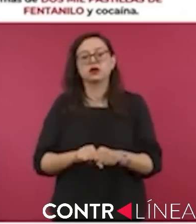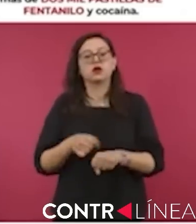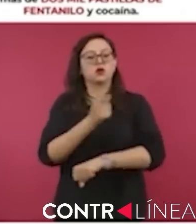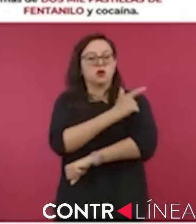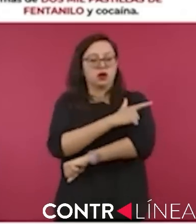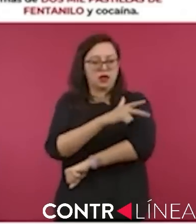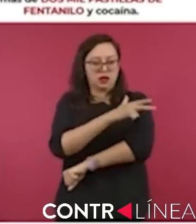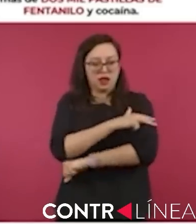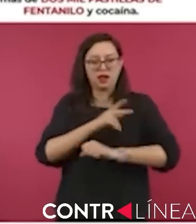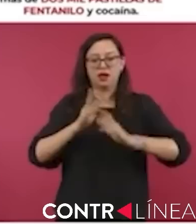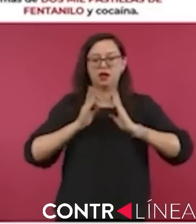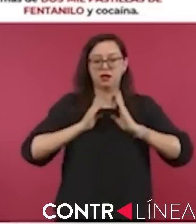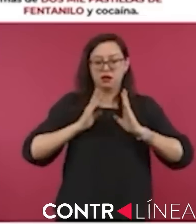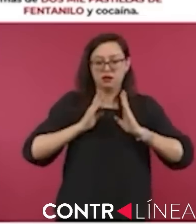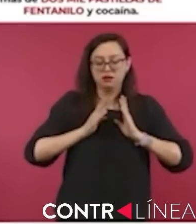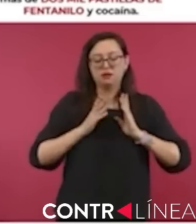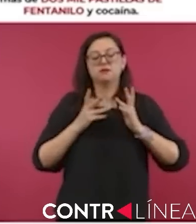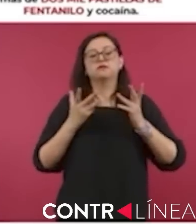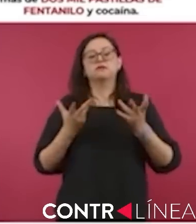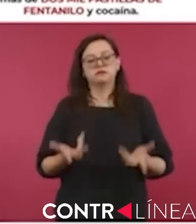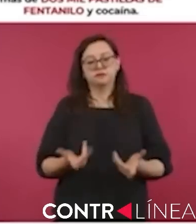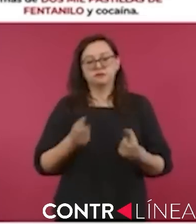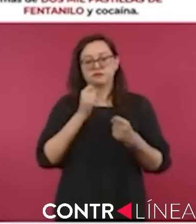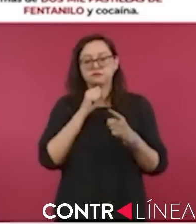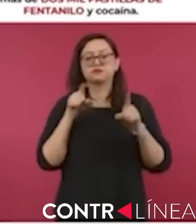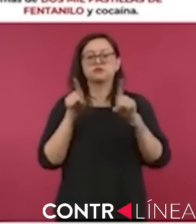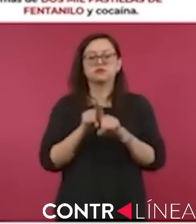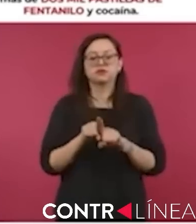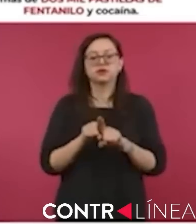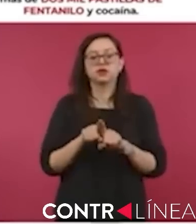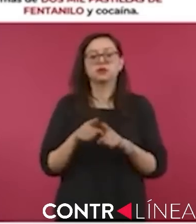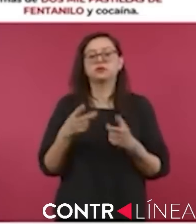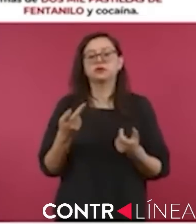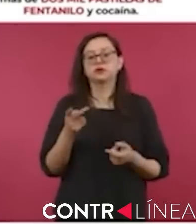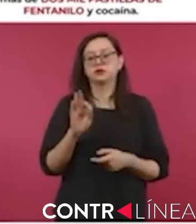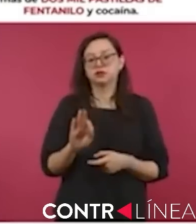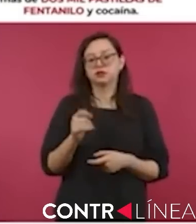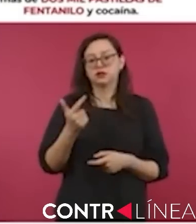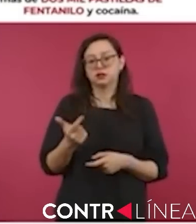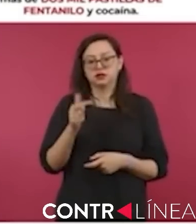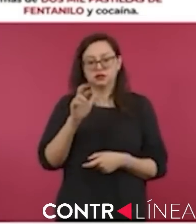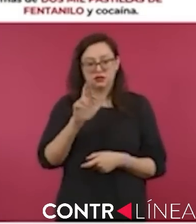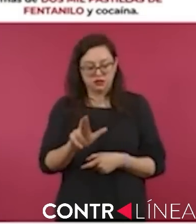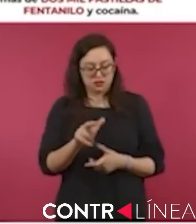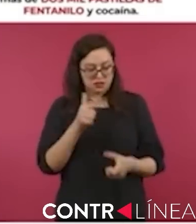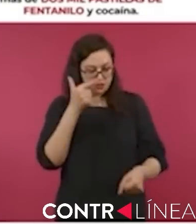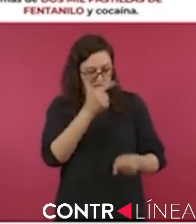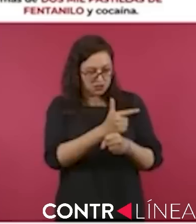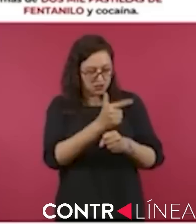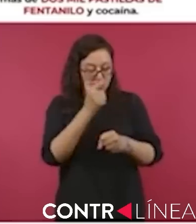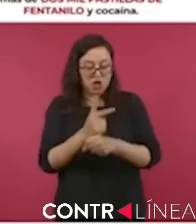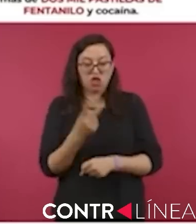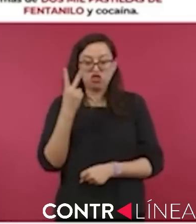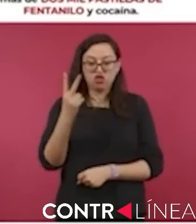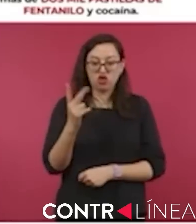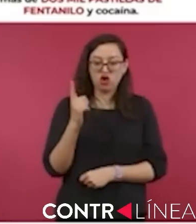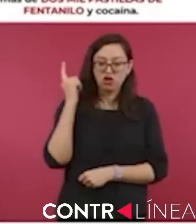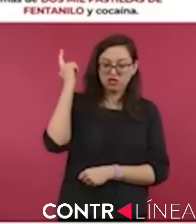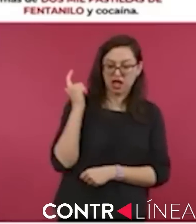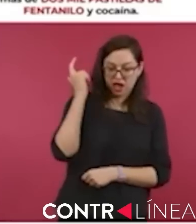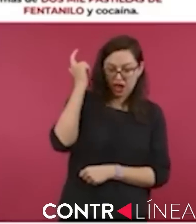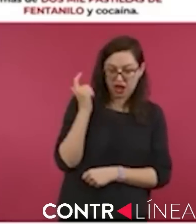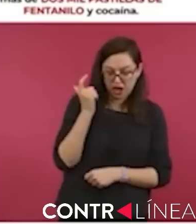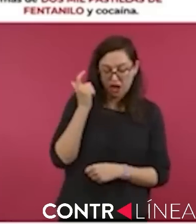del Ejército Mexicano en coordinación con la Fiscalía General de la República, en posesión de 2 armas, cartuchos, cargadores y